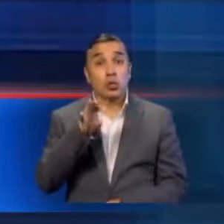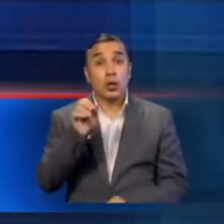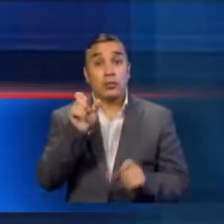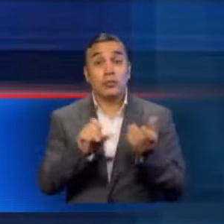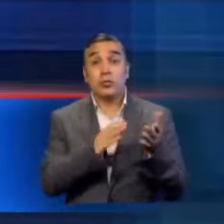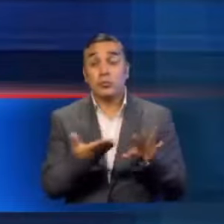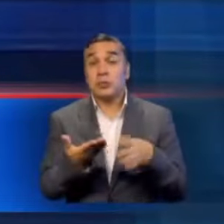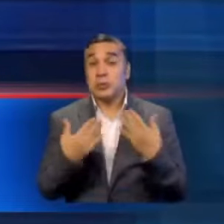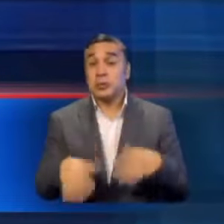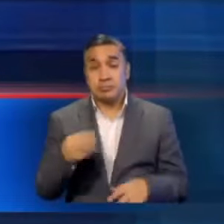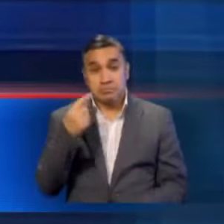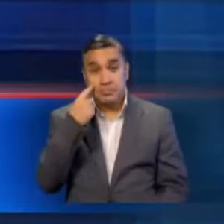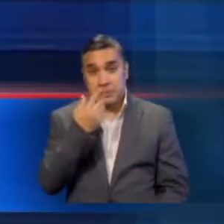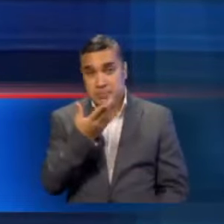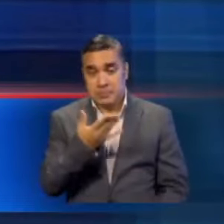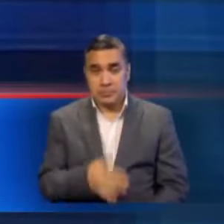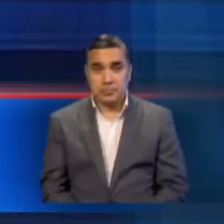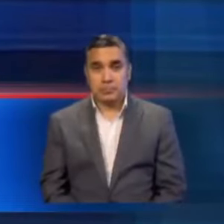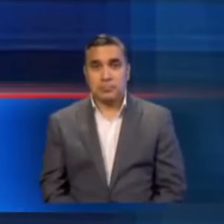fallecidos. Veamos.